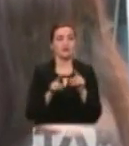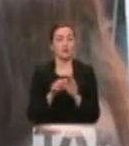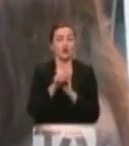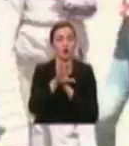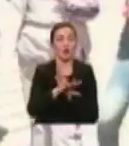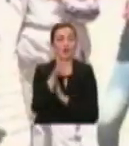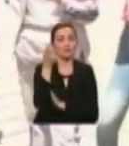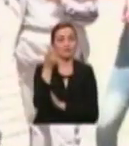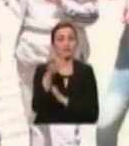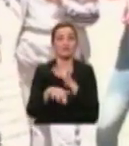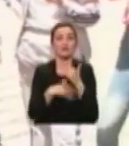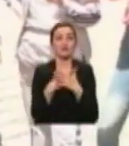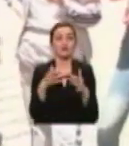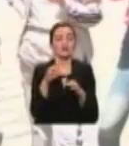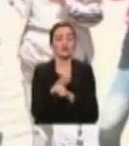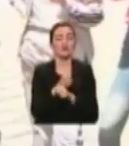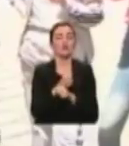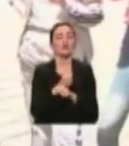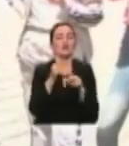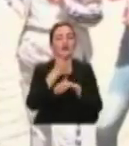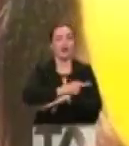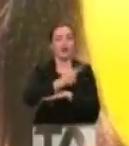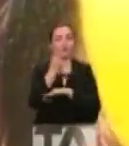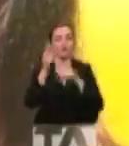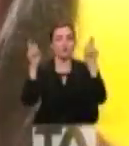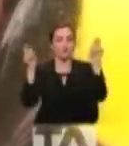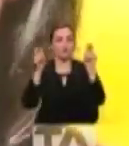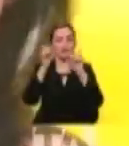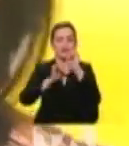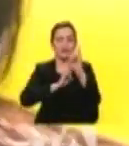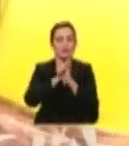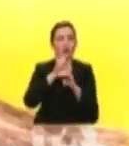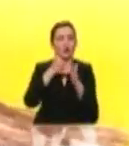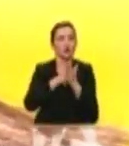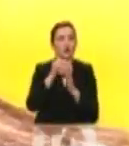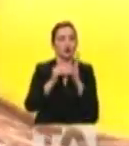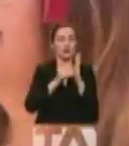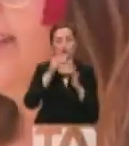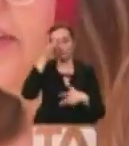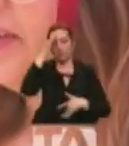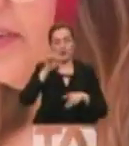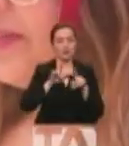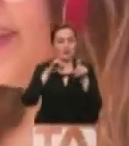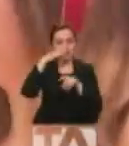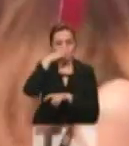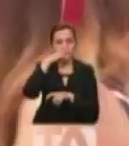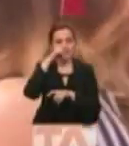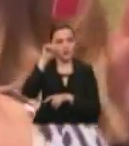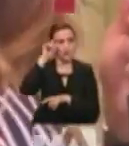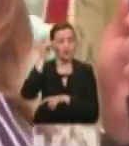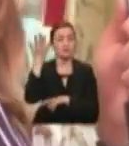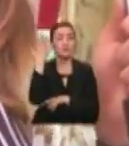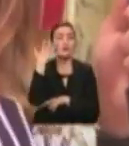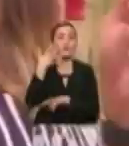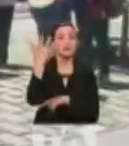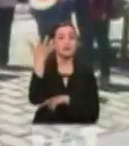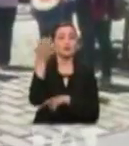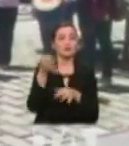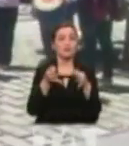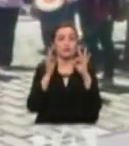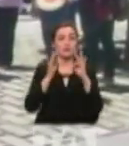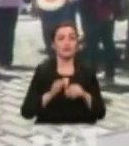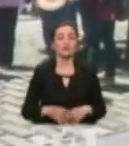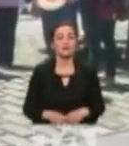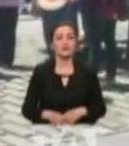dinero. Todo esto se realizó en el marco del Día Internacional de la Lucha contra el Cáncer Infantil, que se recordó el pasado 15 de